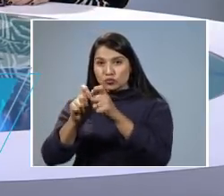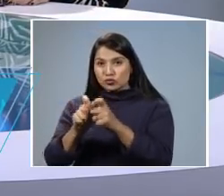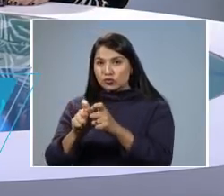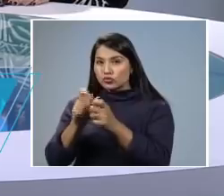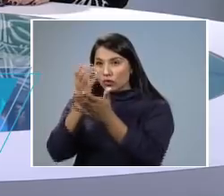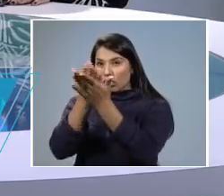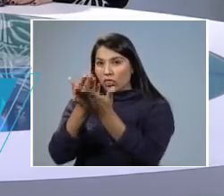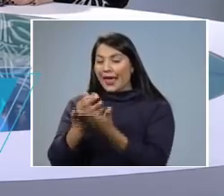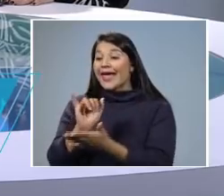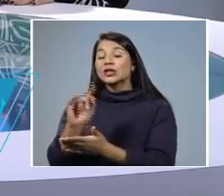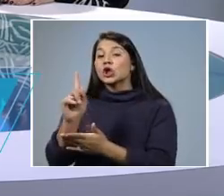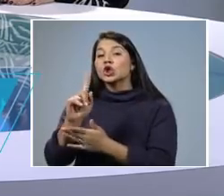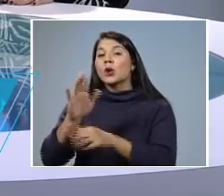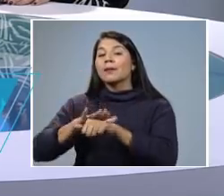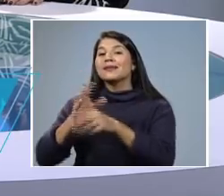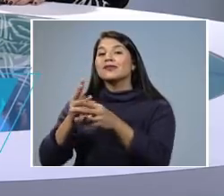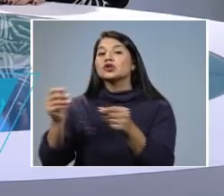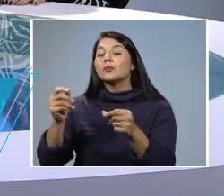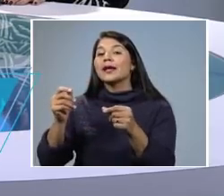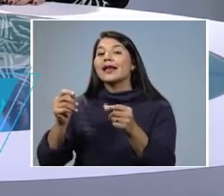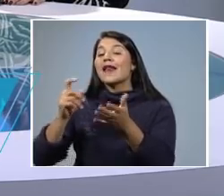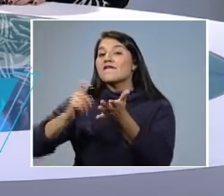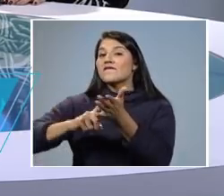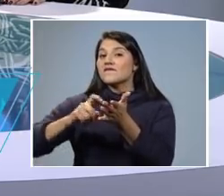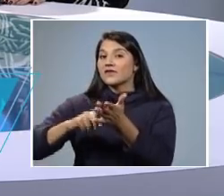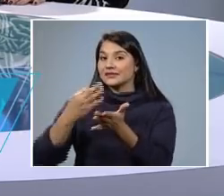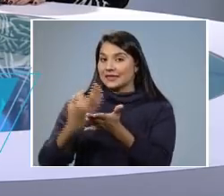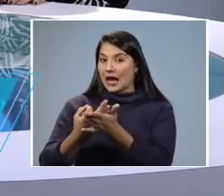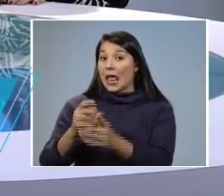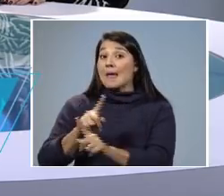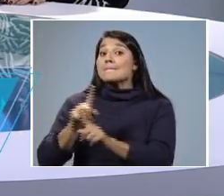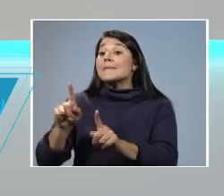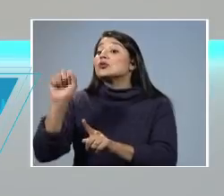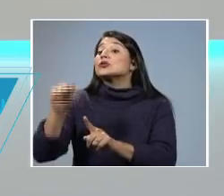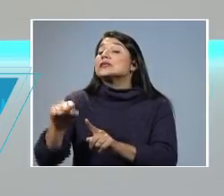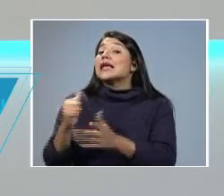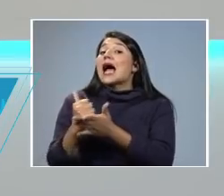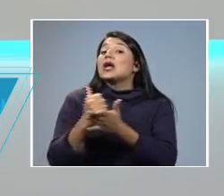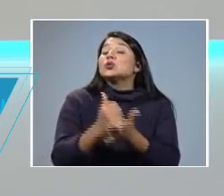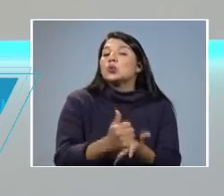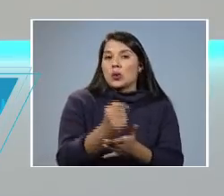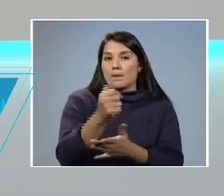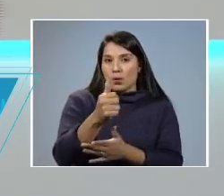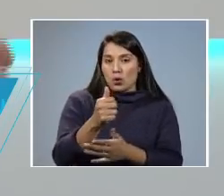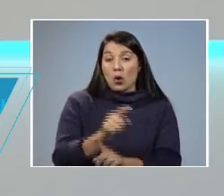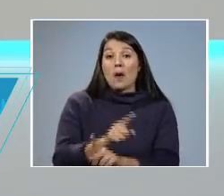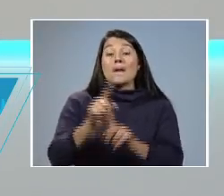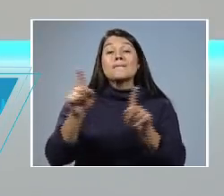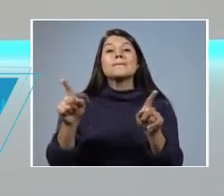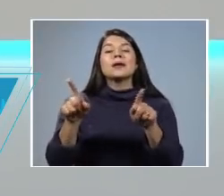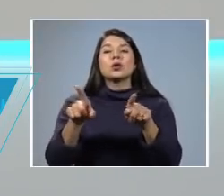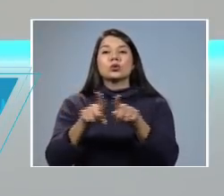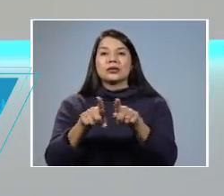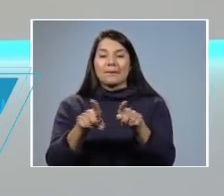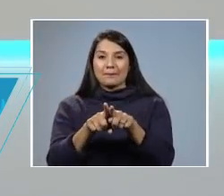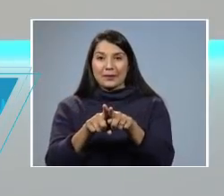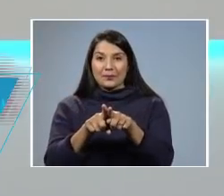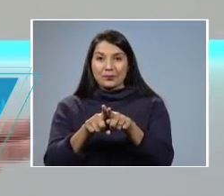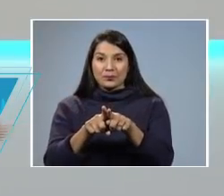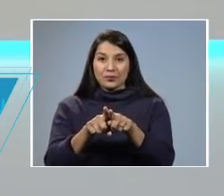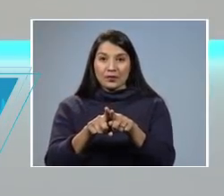fiscal, pero que abonan algo en esta. Sin embargo, tienen el costo de encrespar, digamos,